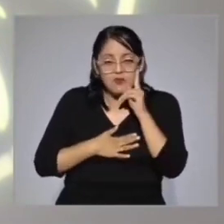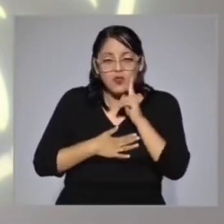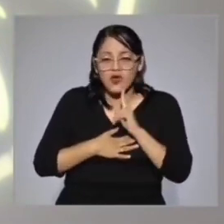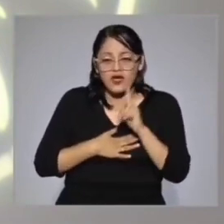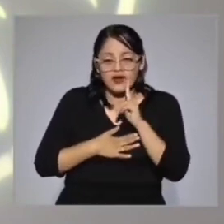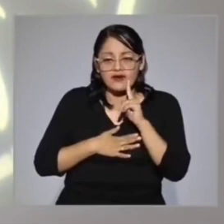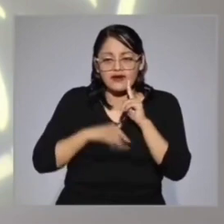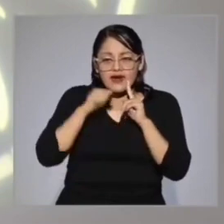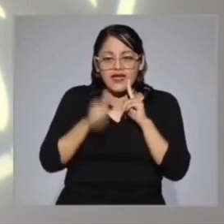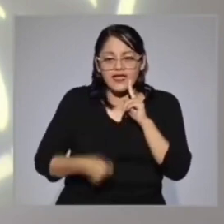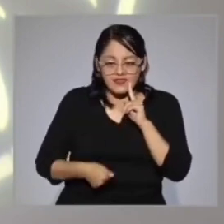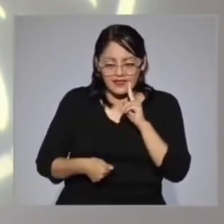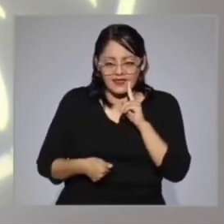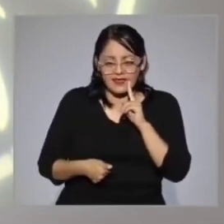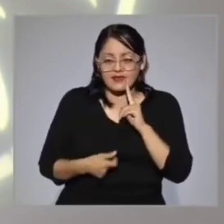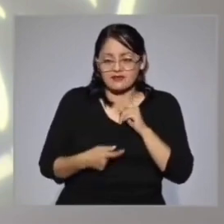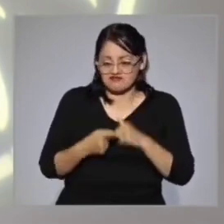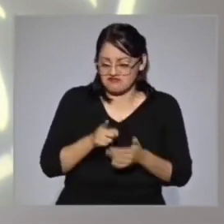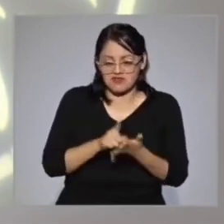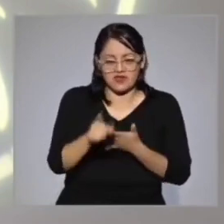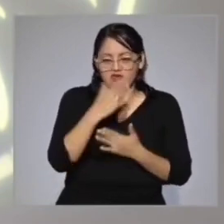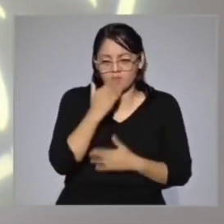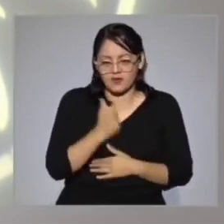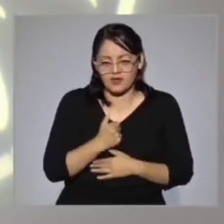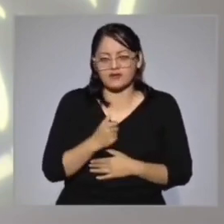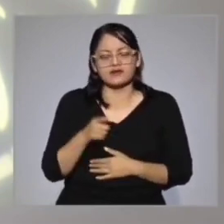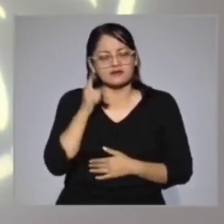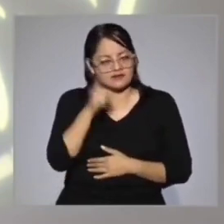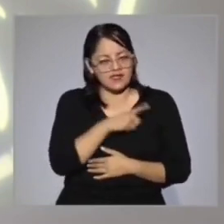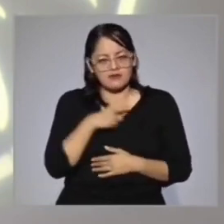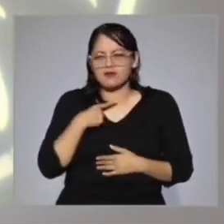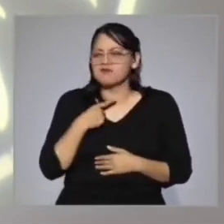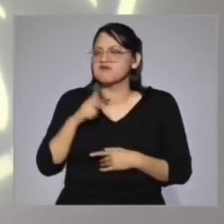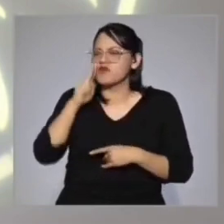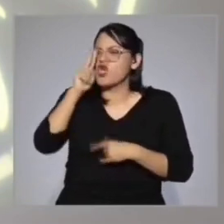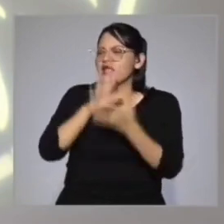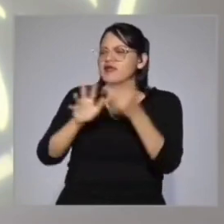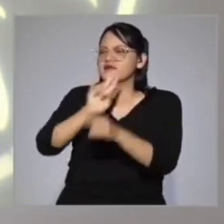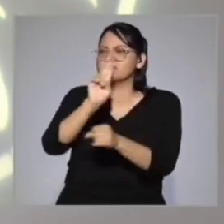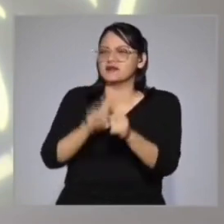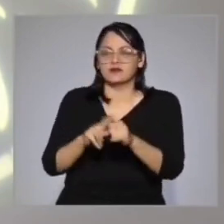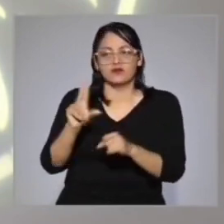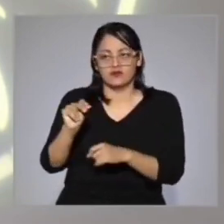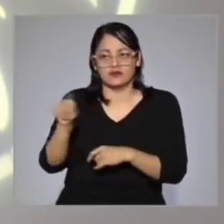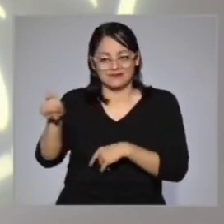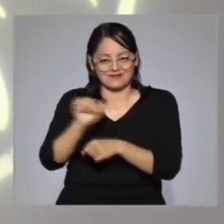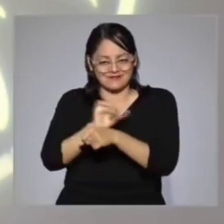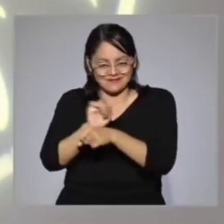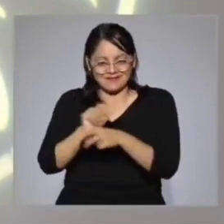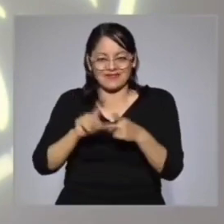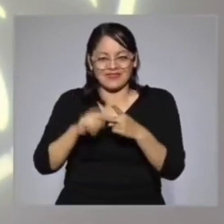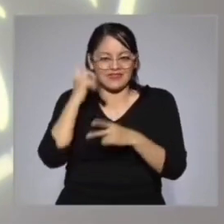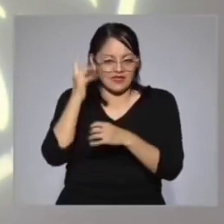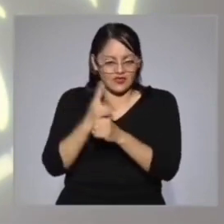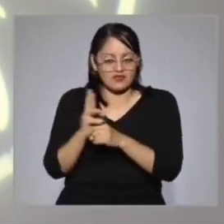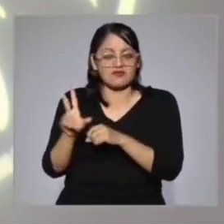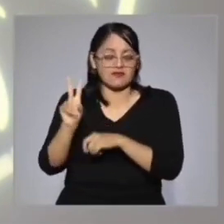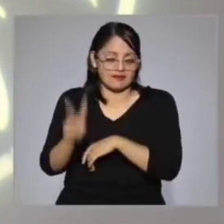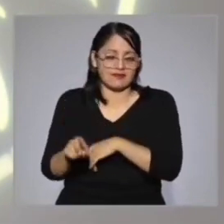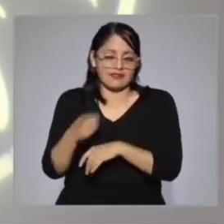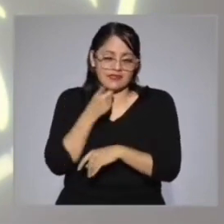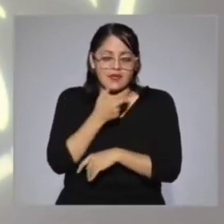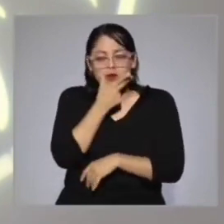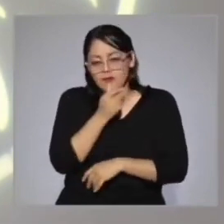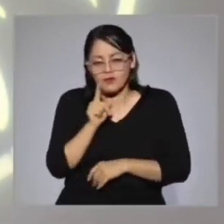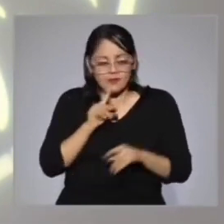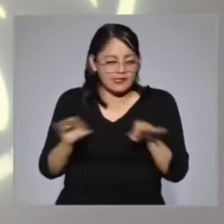de género no es un derecho. No hay que normalizar la violencia. Y como bien lo dicen tanto las actrices como el director, es un trabajo de hombres, de